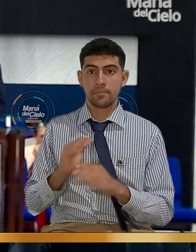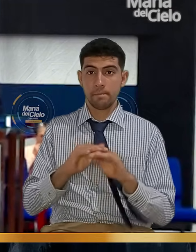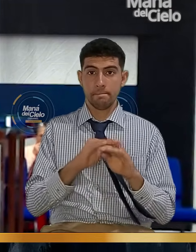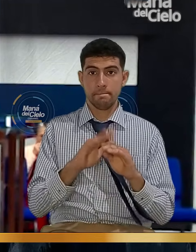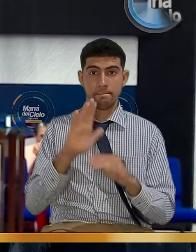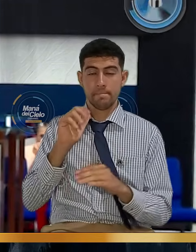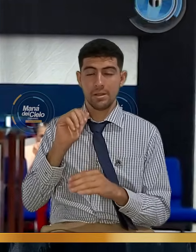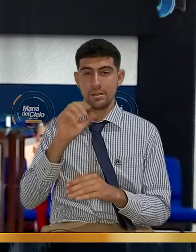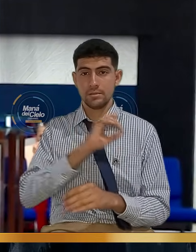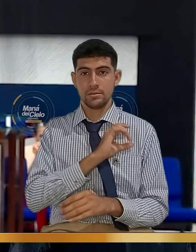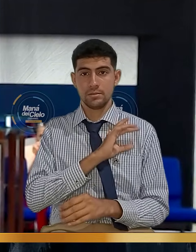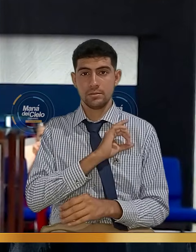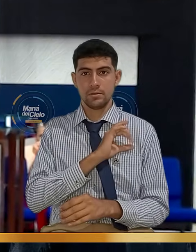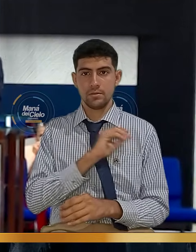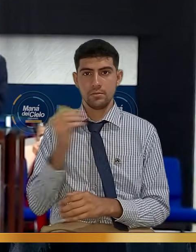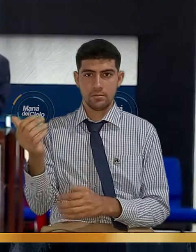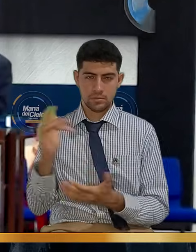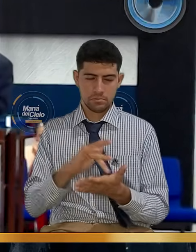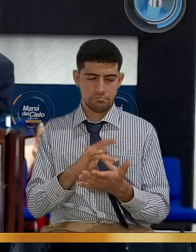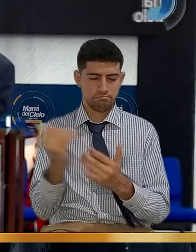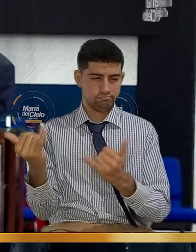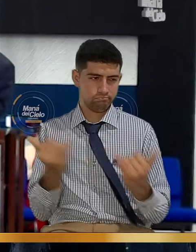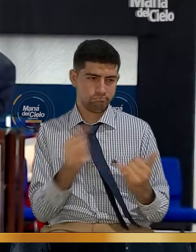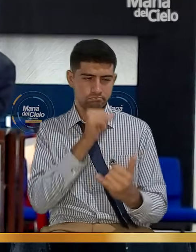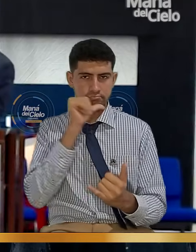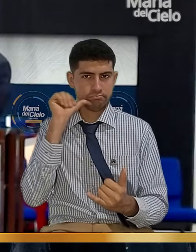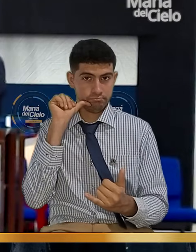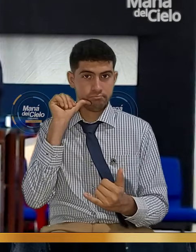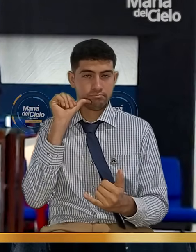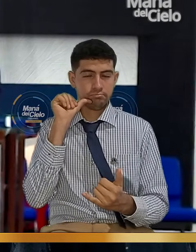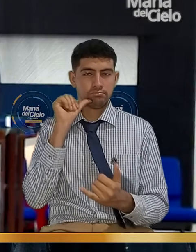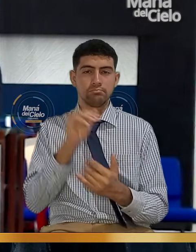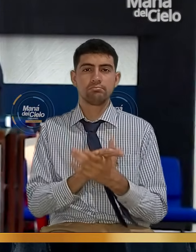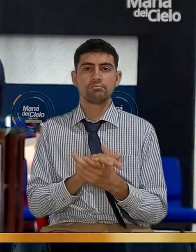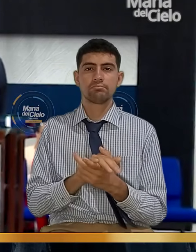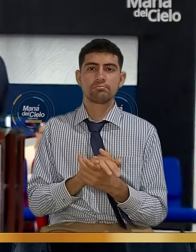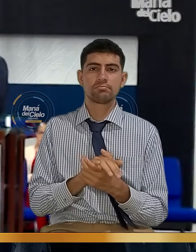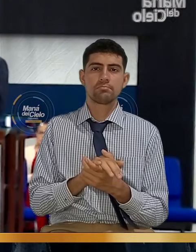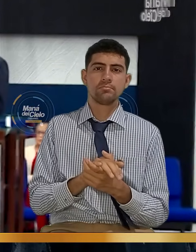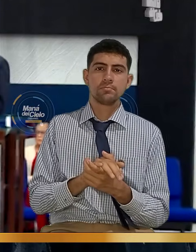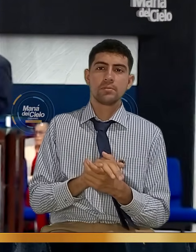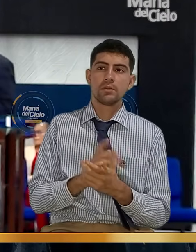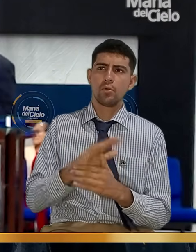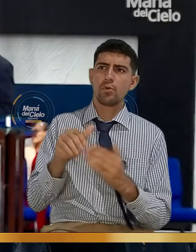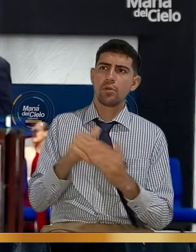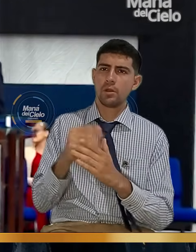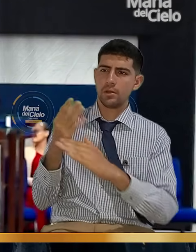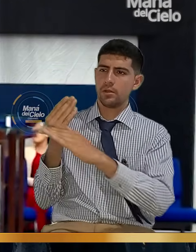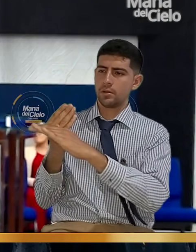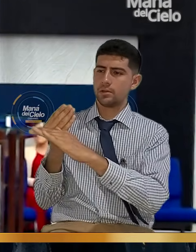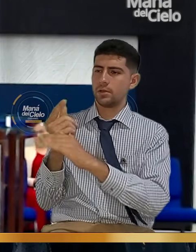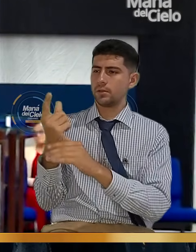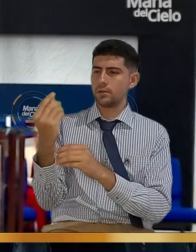distrito. Así que los jóvenes de aquí, de la segunda, están invitados a ayunar el sábado. Los que puedan, eso es una